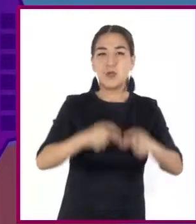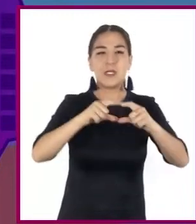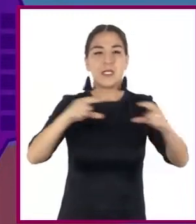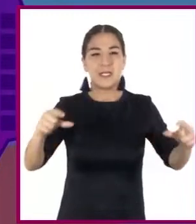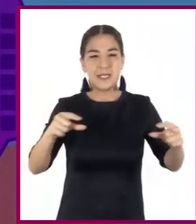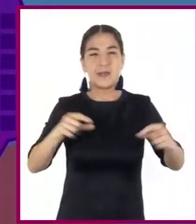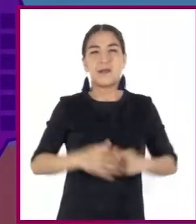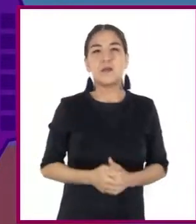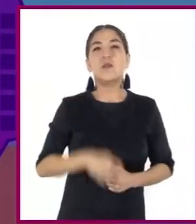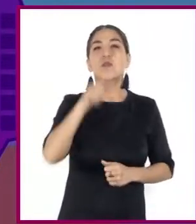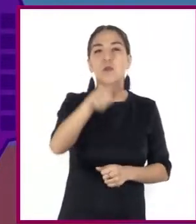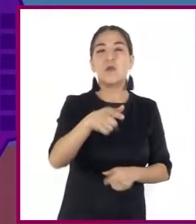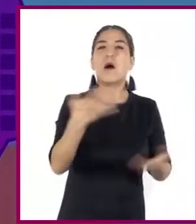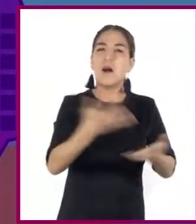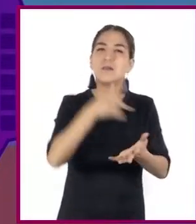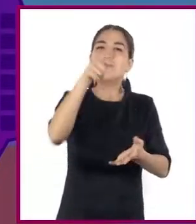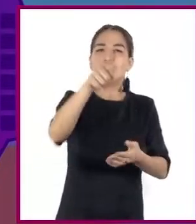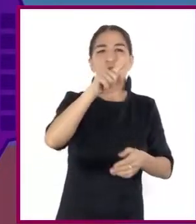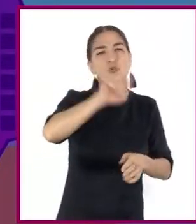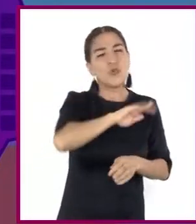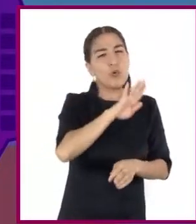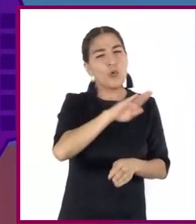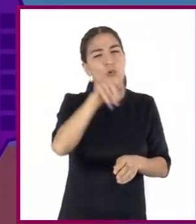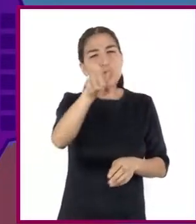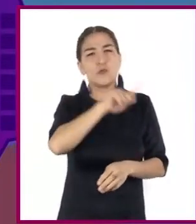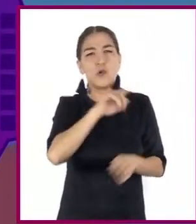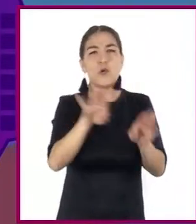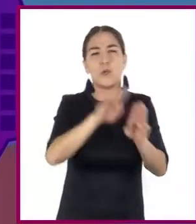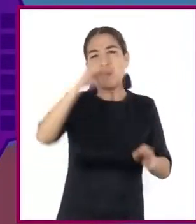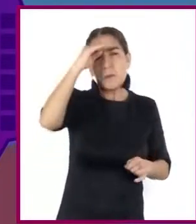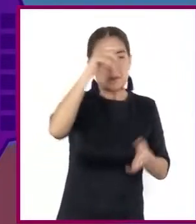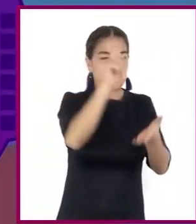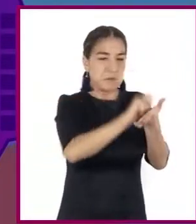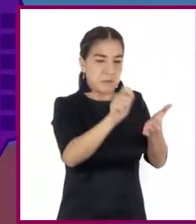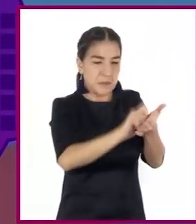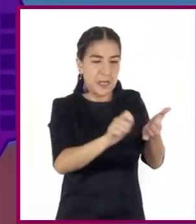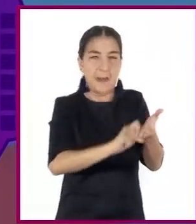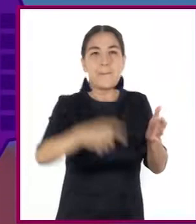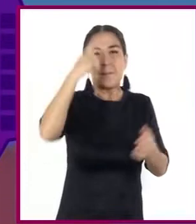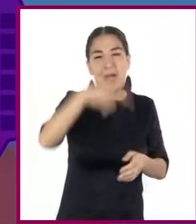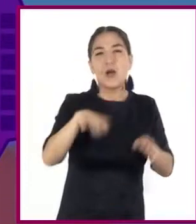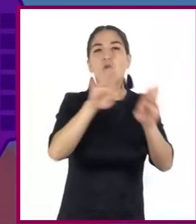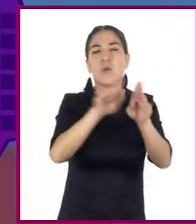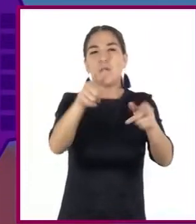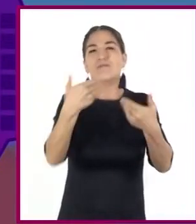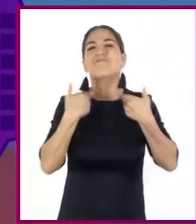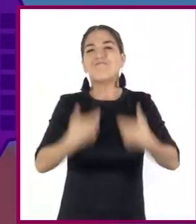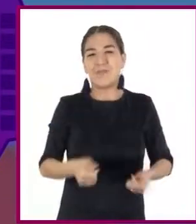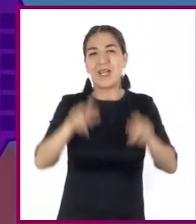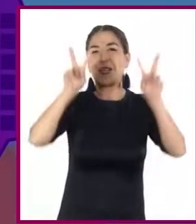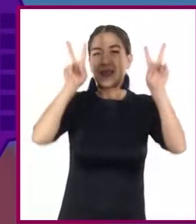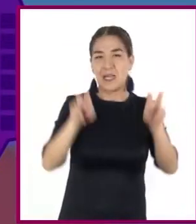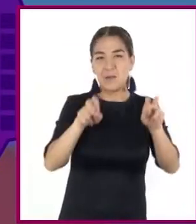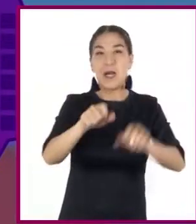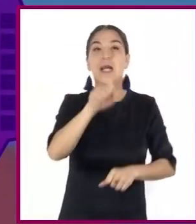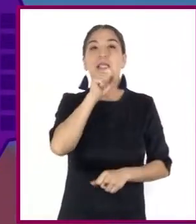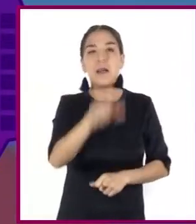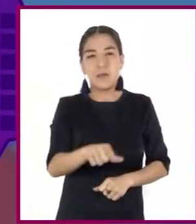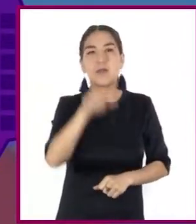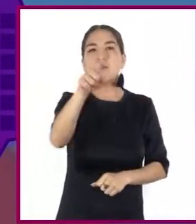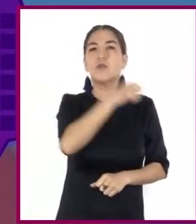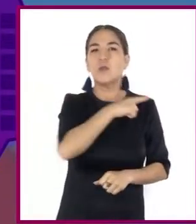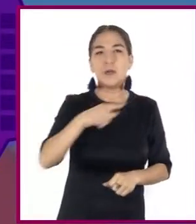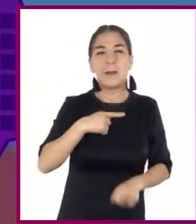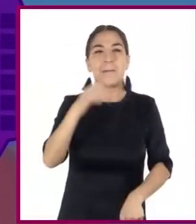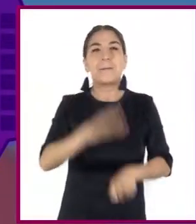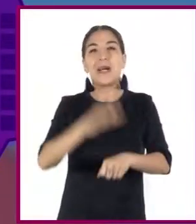Recuerden elaborar sus propios apuntes o esquemas que les ayuden a comprender mejor el tema y sobre todo,